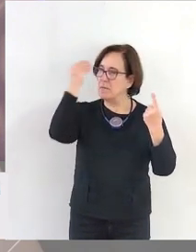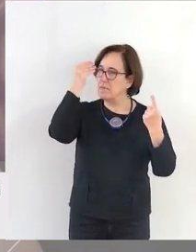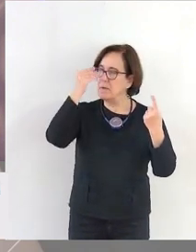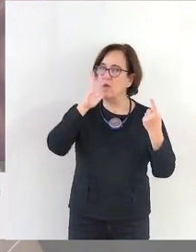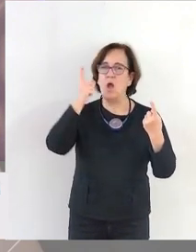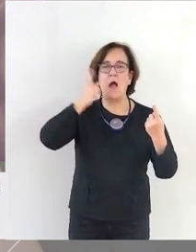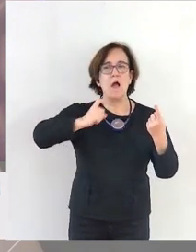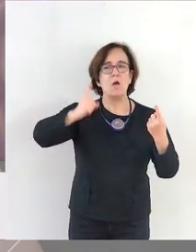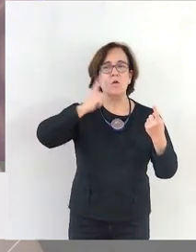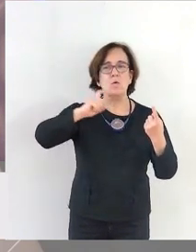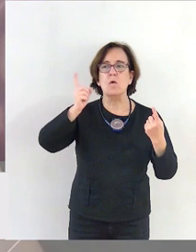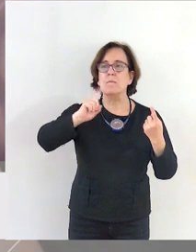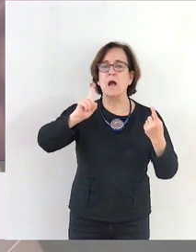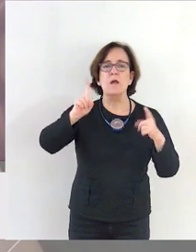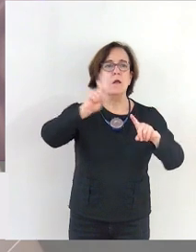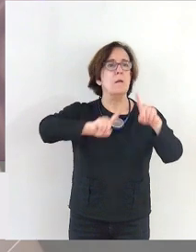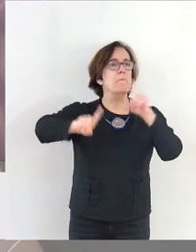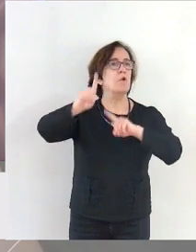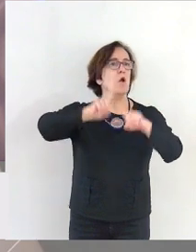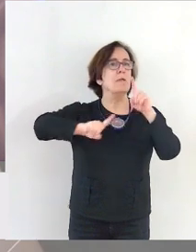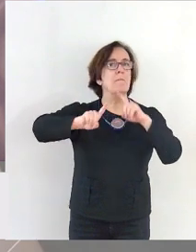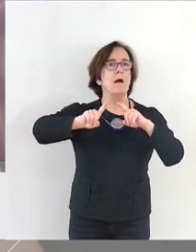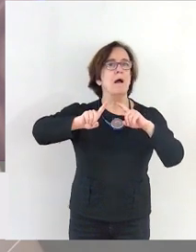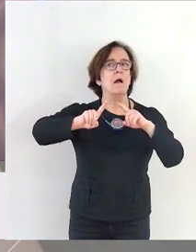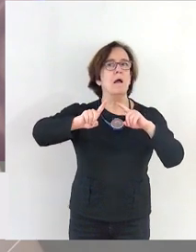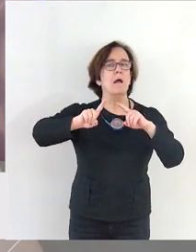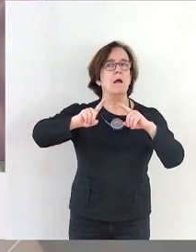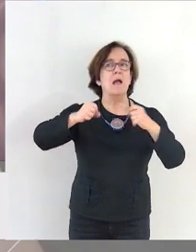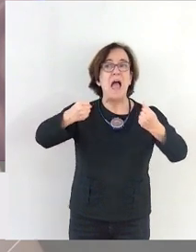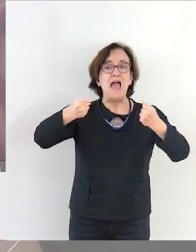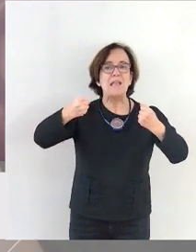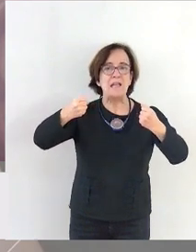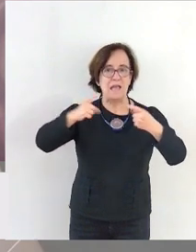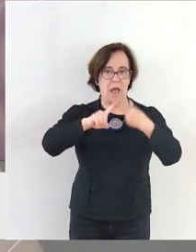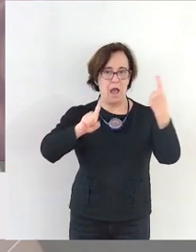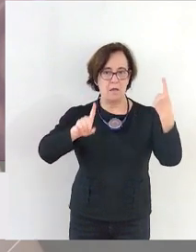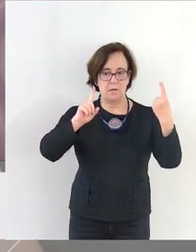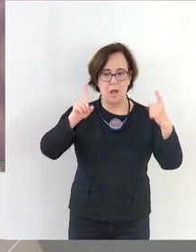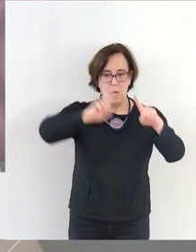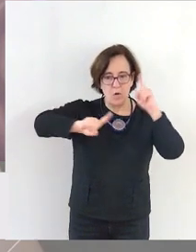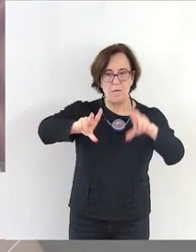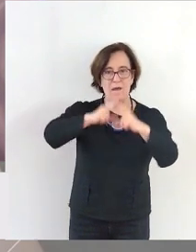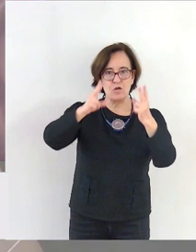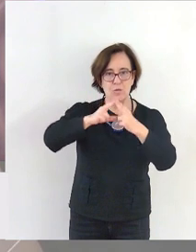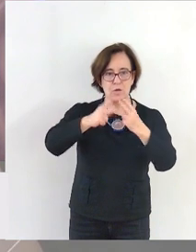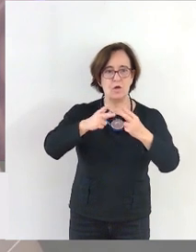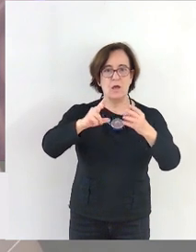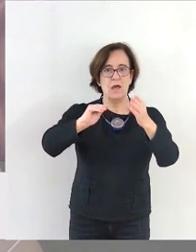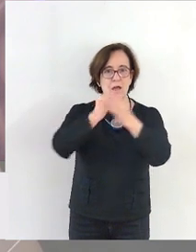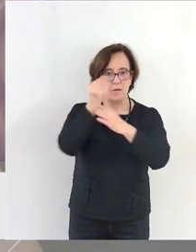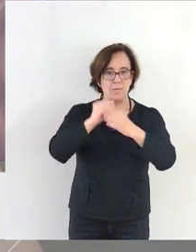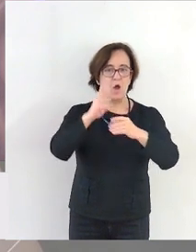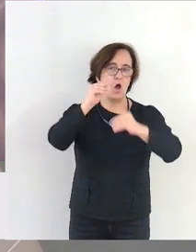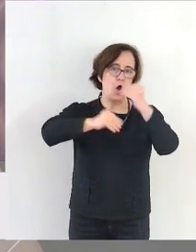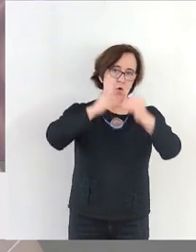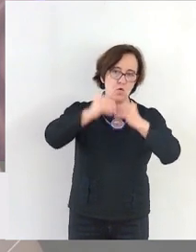acostumbrarnos no hay problema de la energía hay problemas sociales de producción y de uso